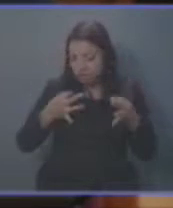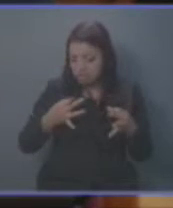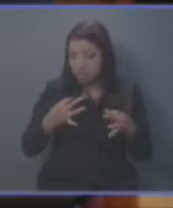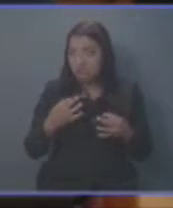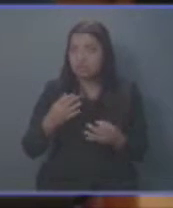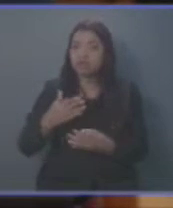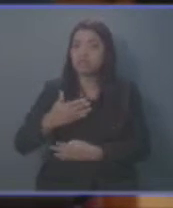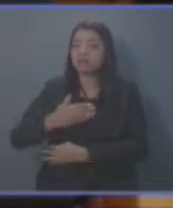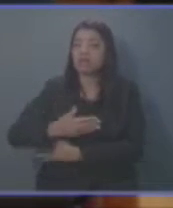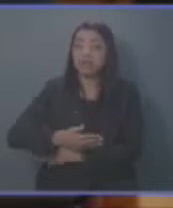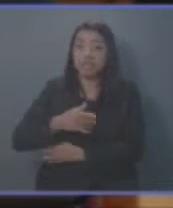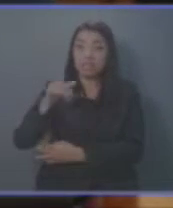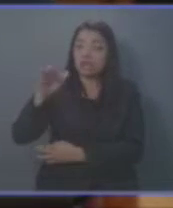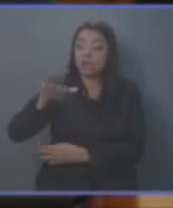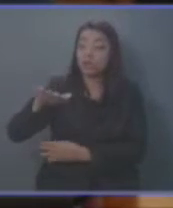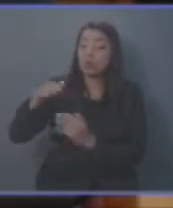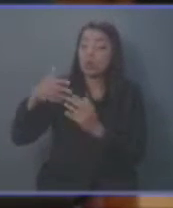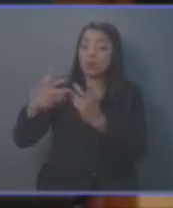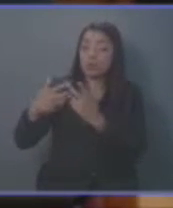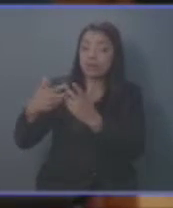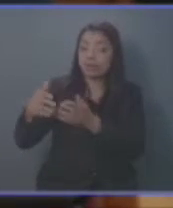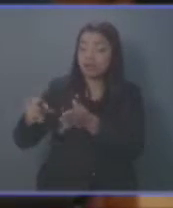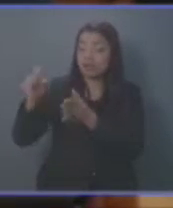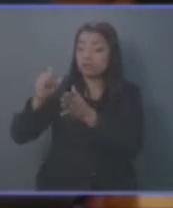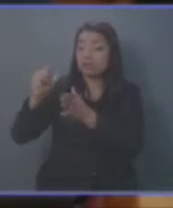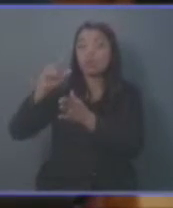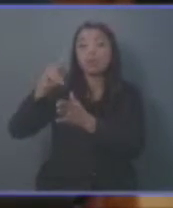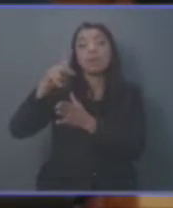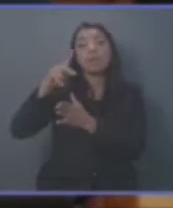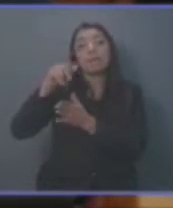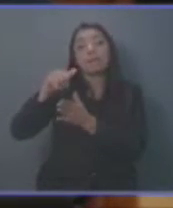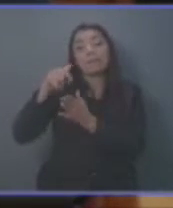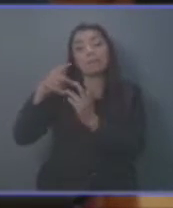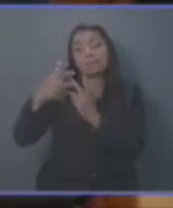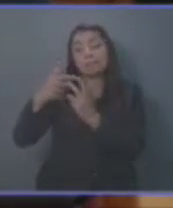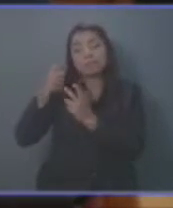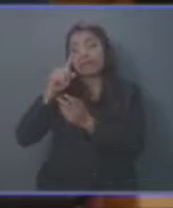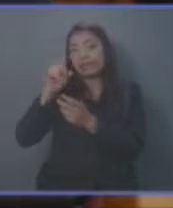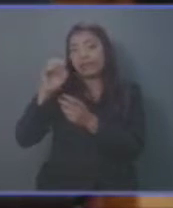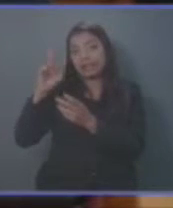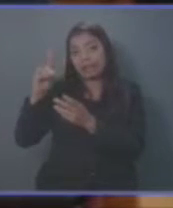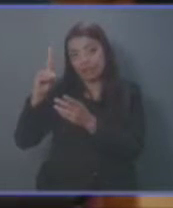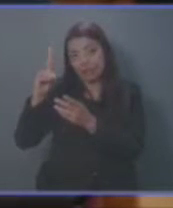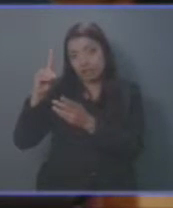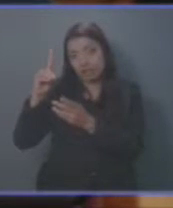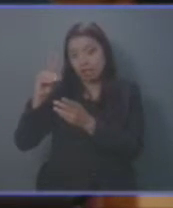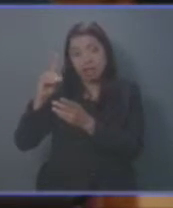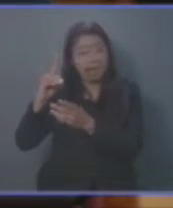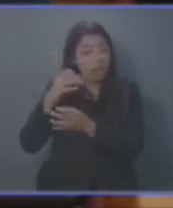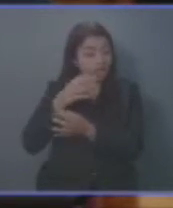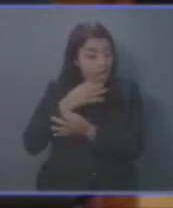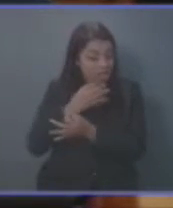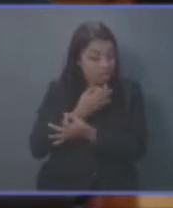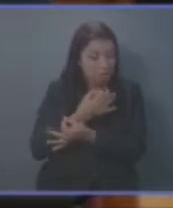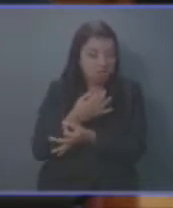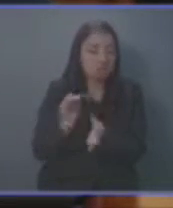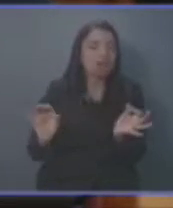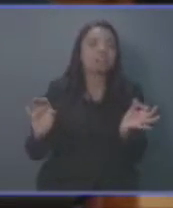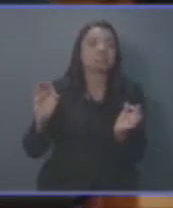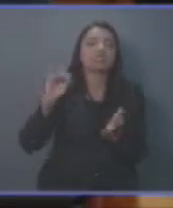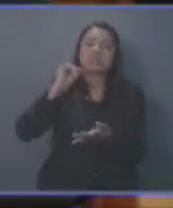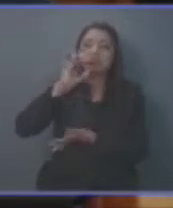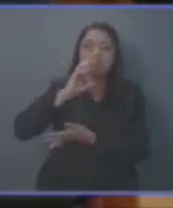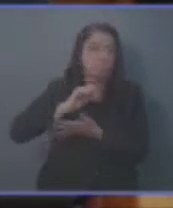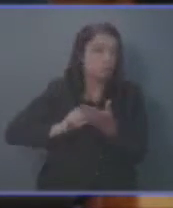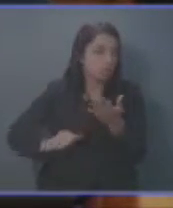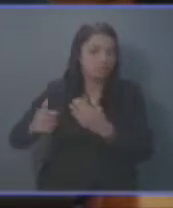exonerarse al Patronato de Desarrollo Social Tecleño Progresando en Familia del pago de todo tipo de impuestos,